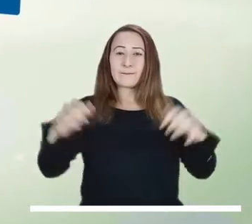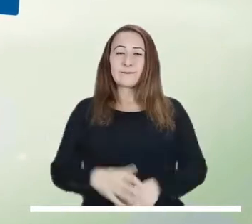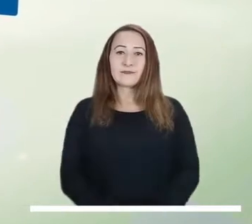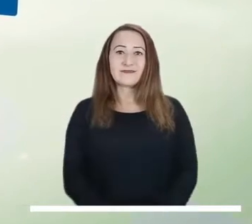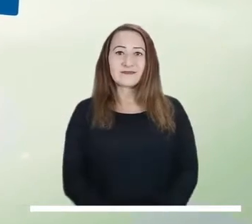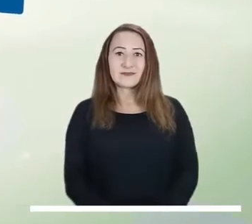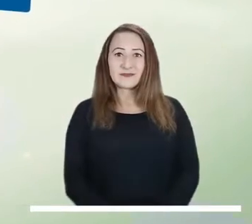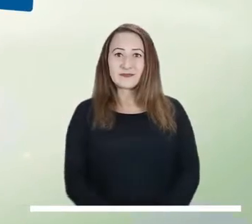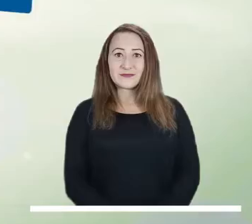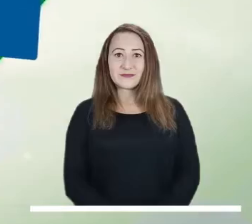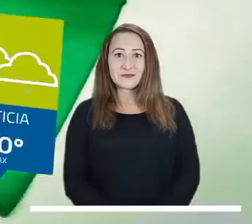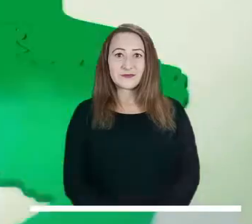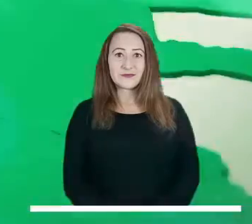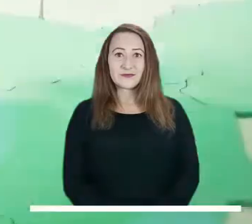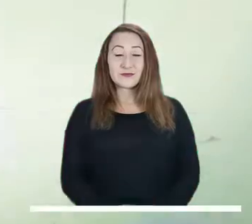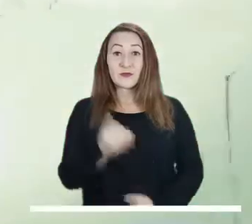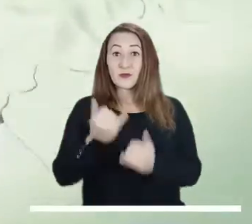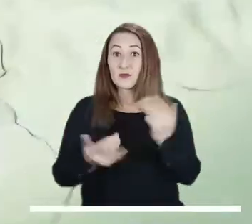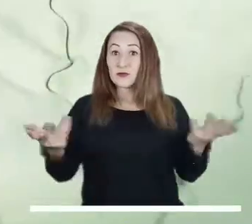condiciones secas.